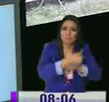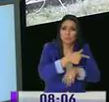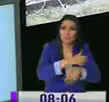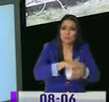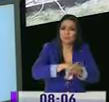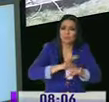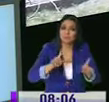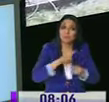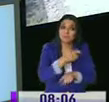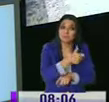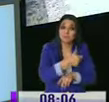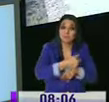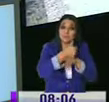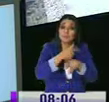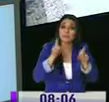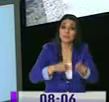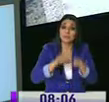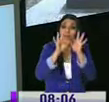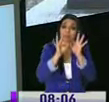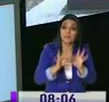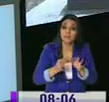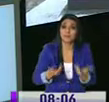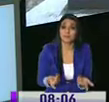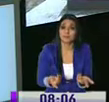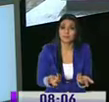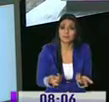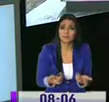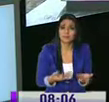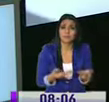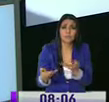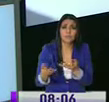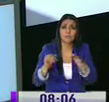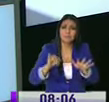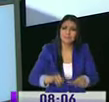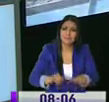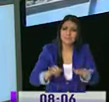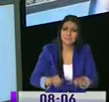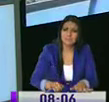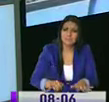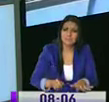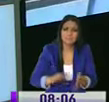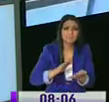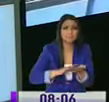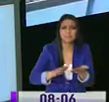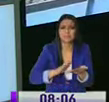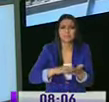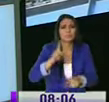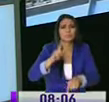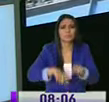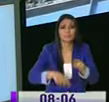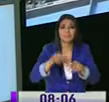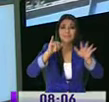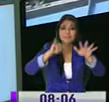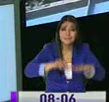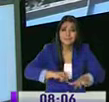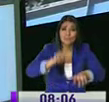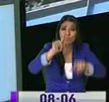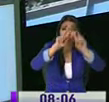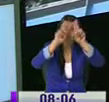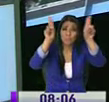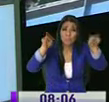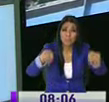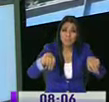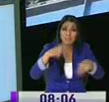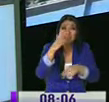sucede les toca a ustedes de arreglar lo antes posible no se puede demorar un puente seis meses alcalde rodas sin meses para un puente 3 para